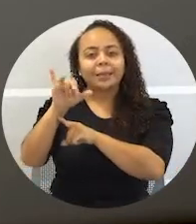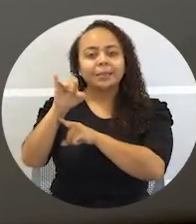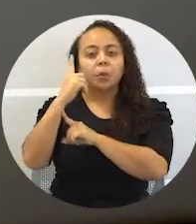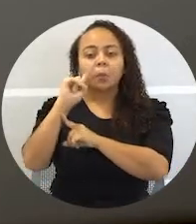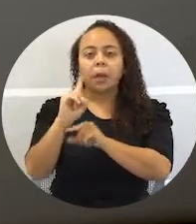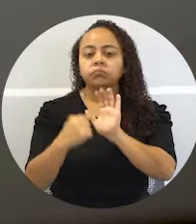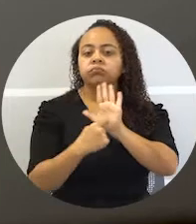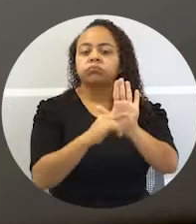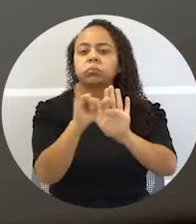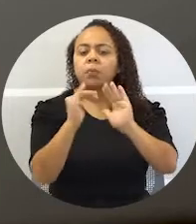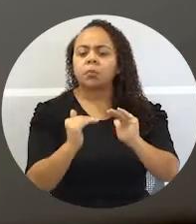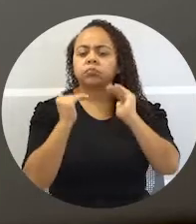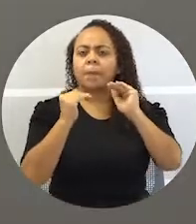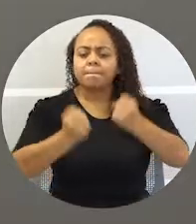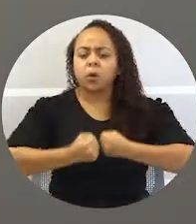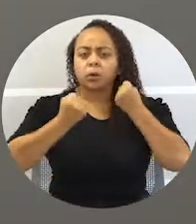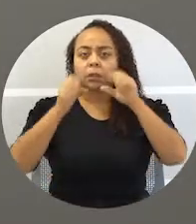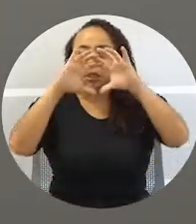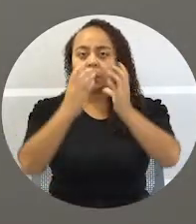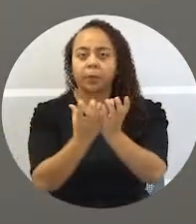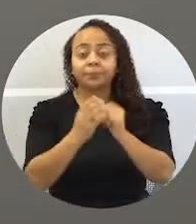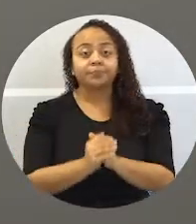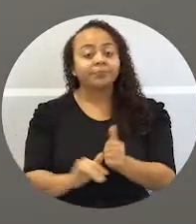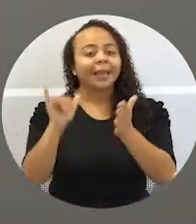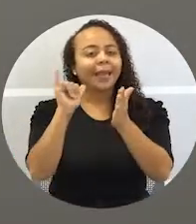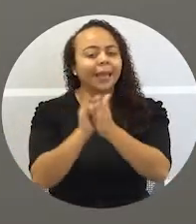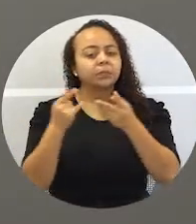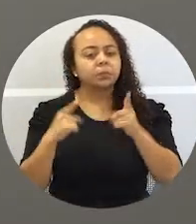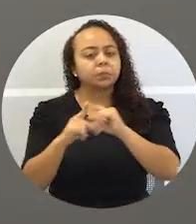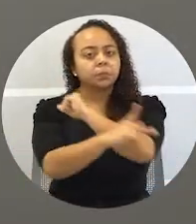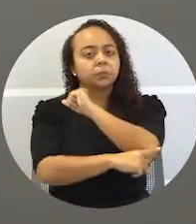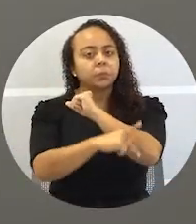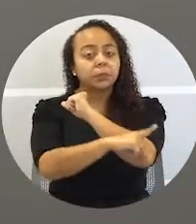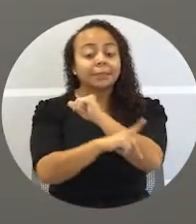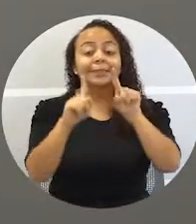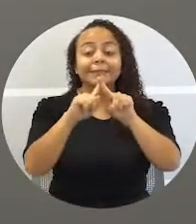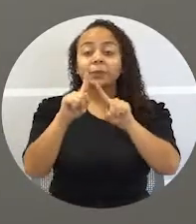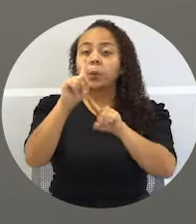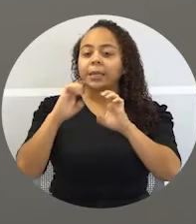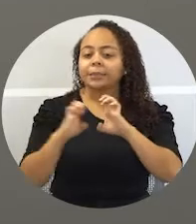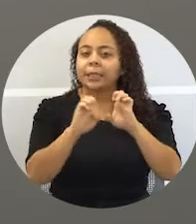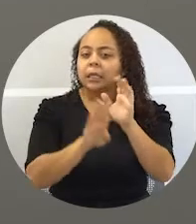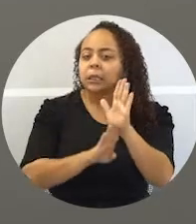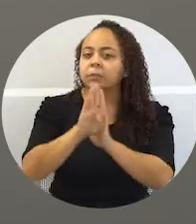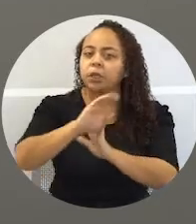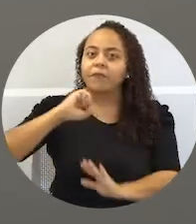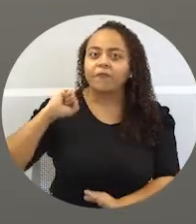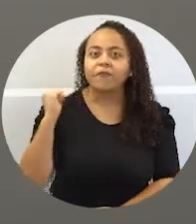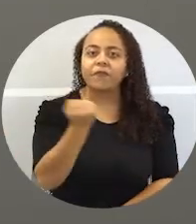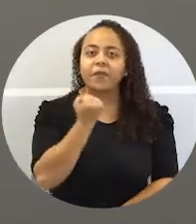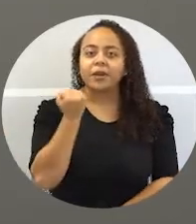posicionarse como una gran potencia global esto ha llevado al país a incursionar en una estrategia de crecimiento bastante agresiva